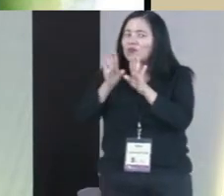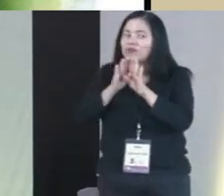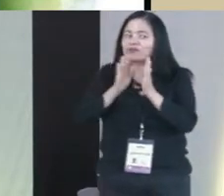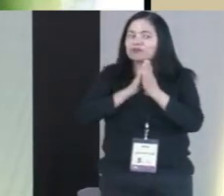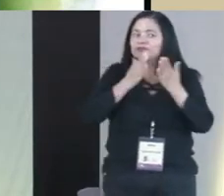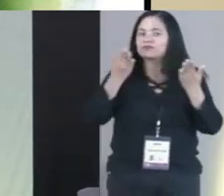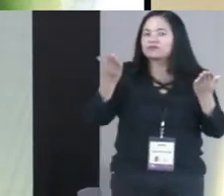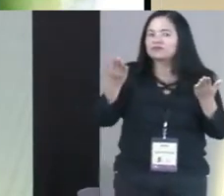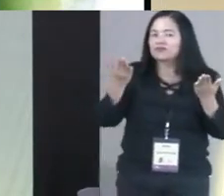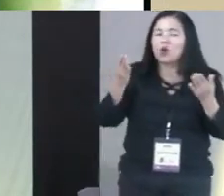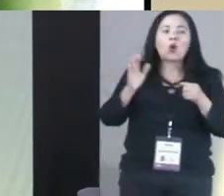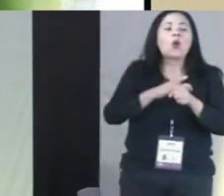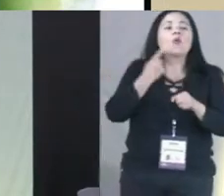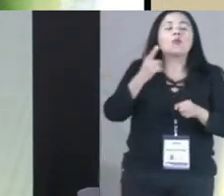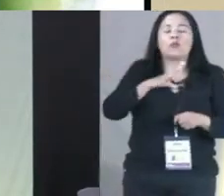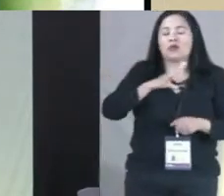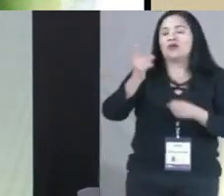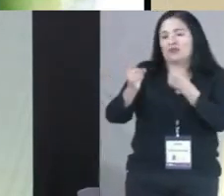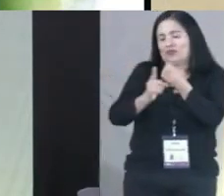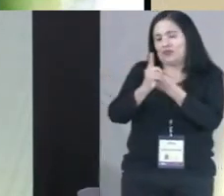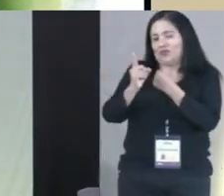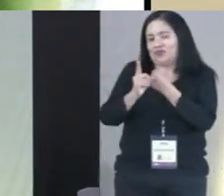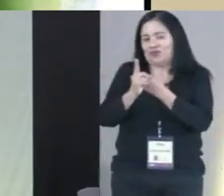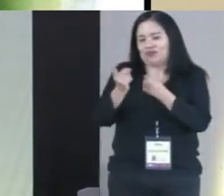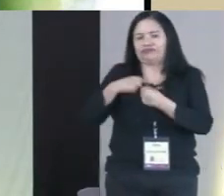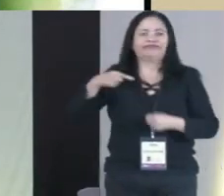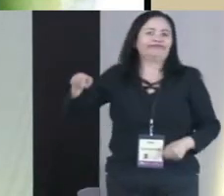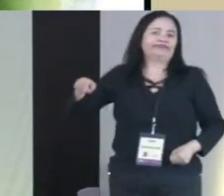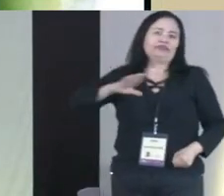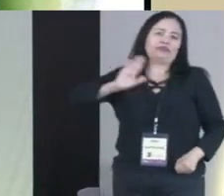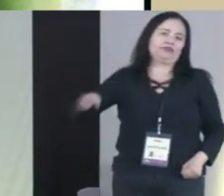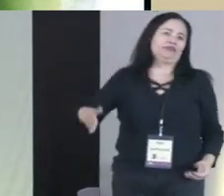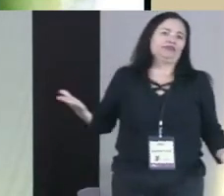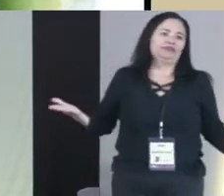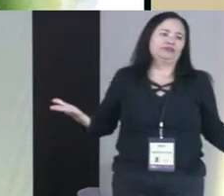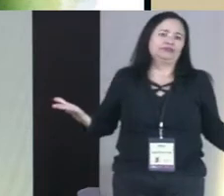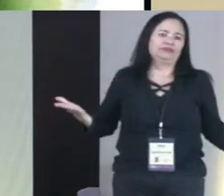mano, porque hay un problema técnico en todo esto, y es que está muerto.